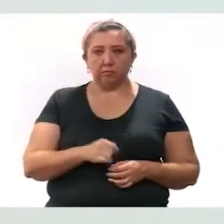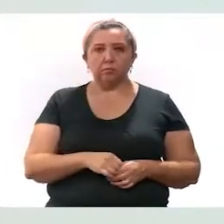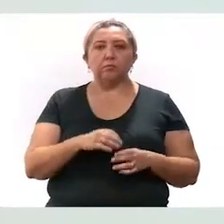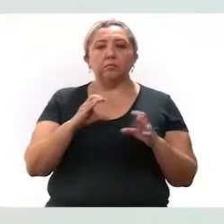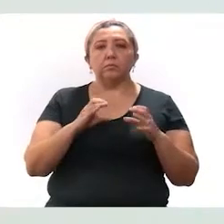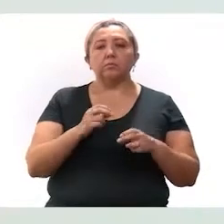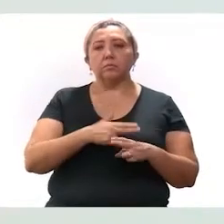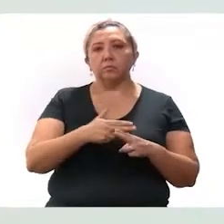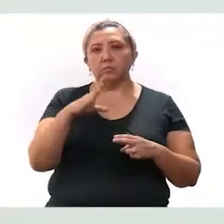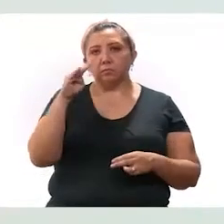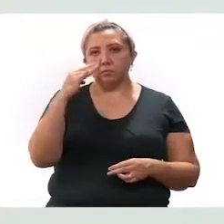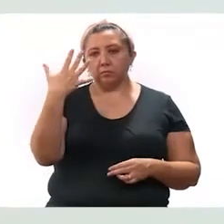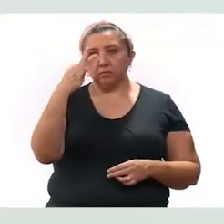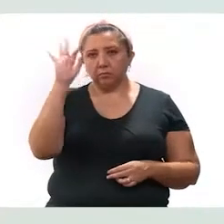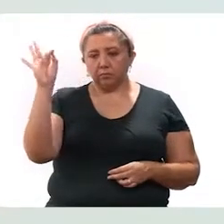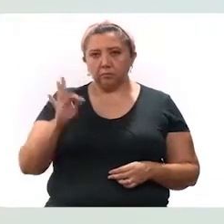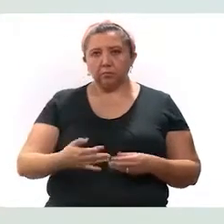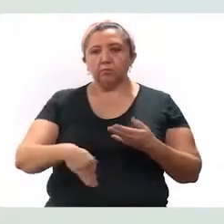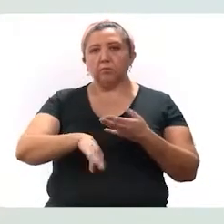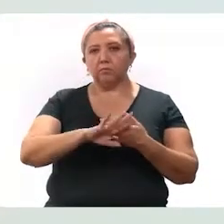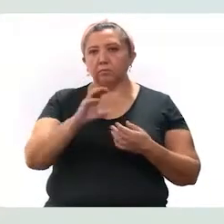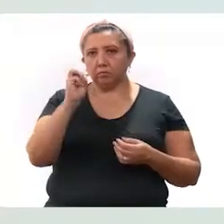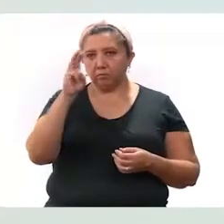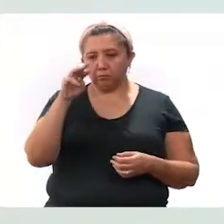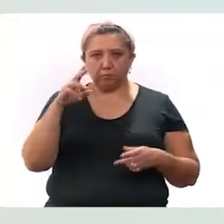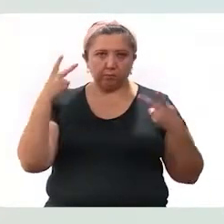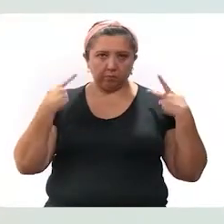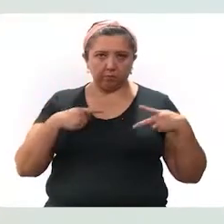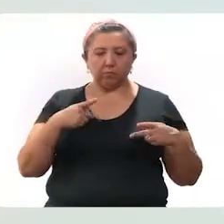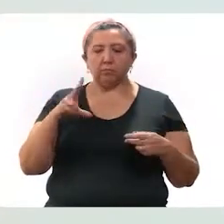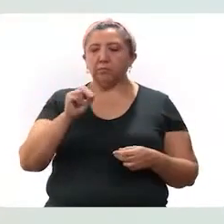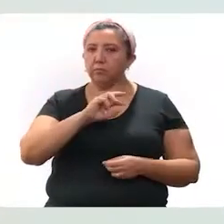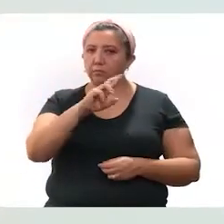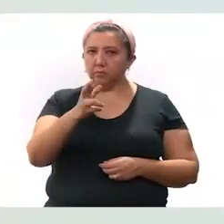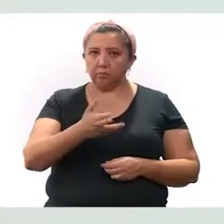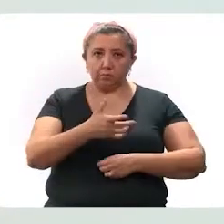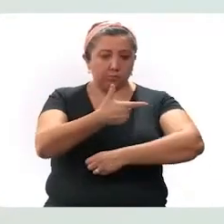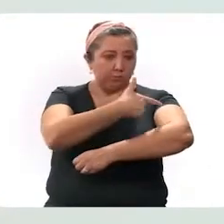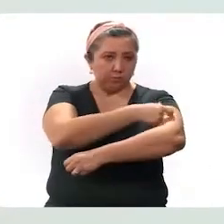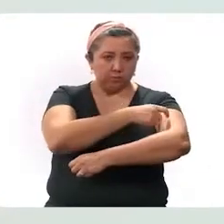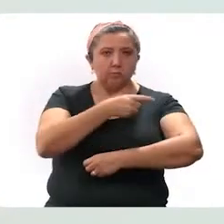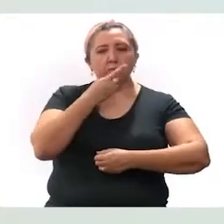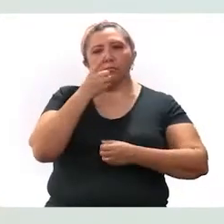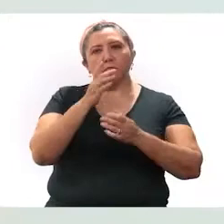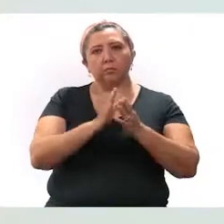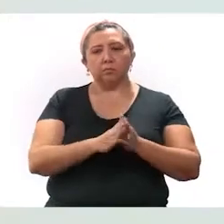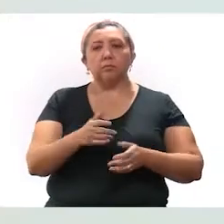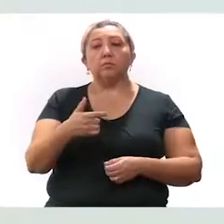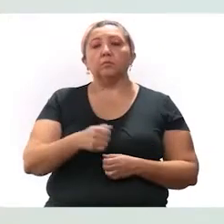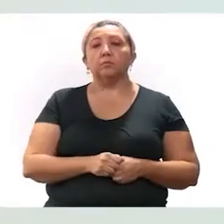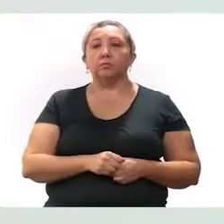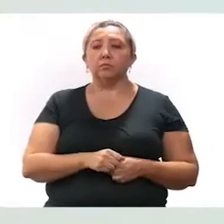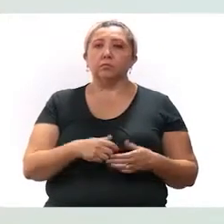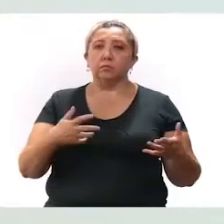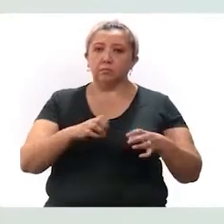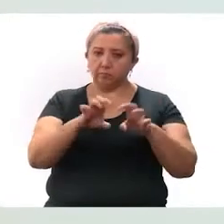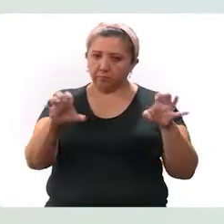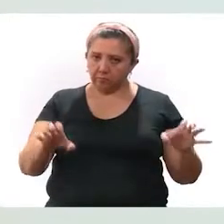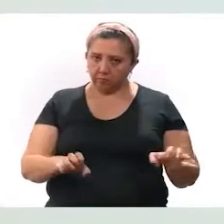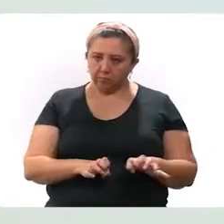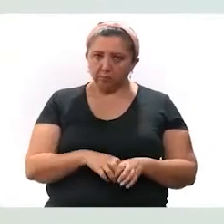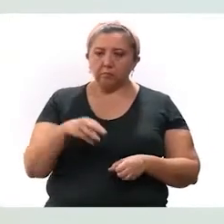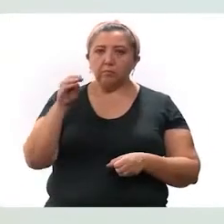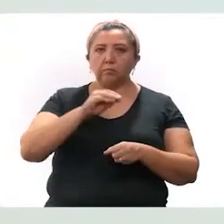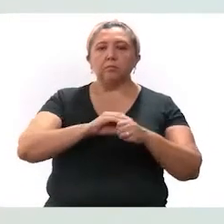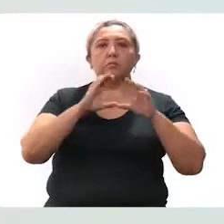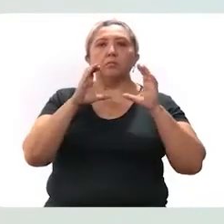hasta del 95% contra el Omicron. Las personas que no han recibido la vacuna, se les invita a aplicarla, hacer equipo y sumarse a